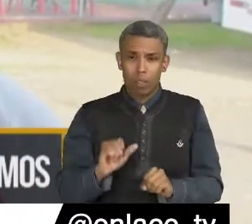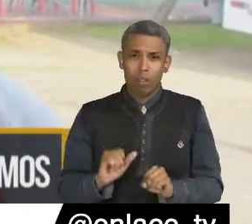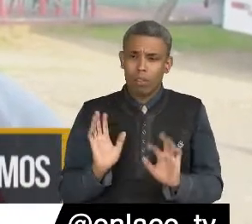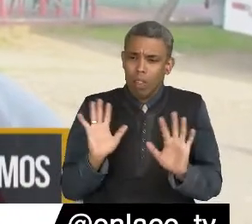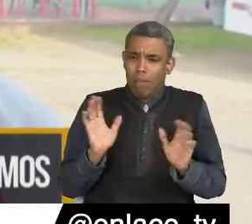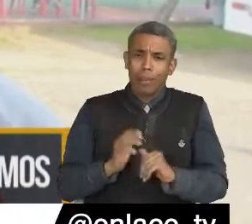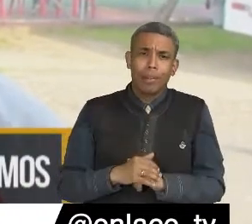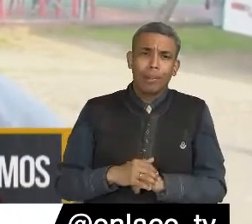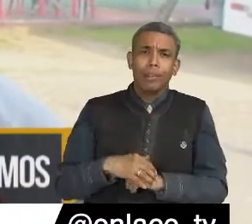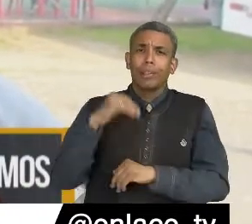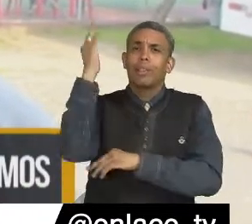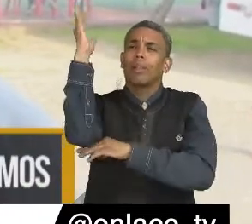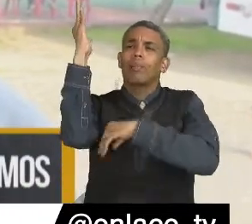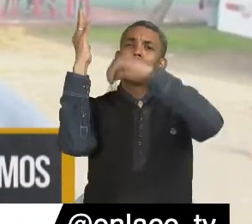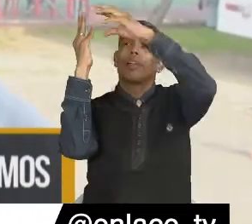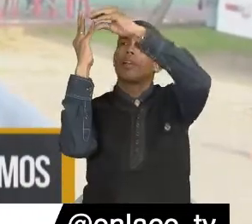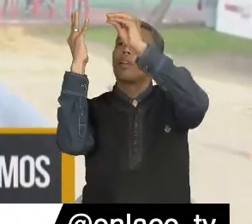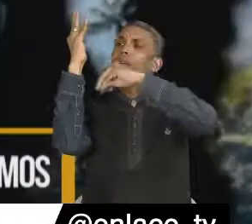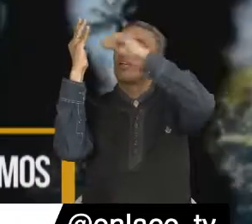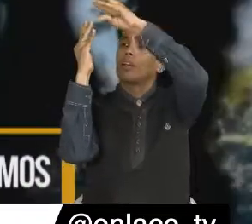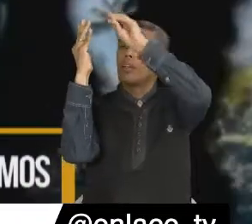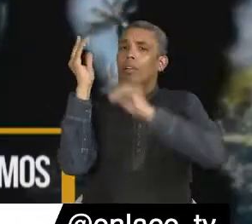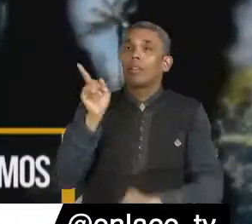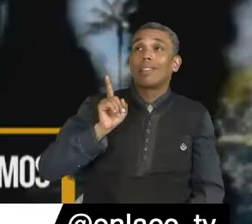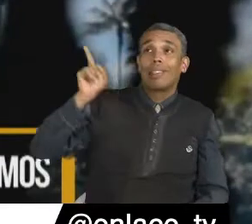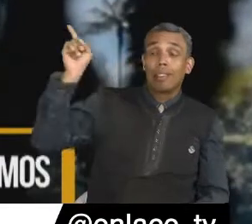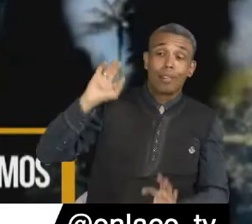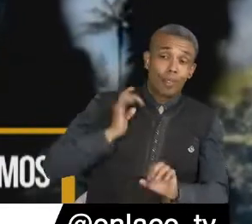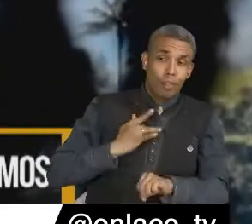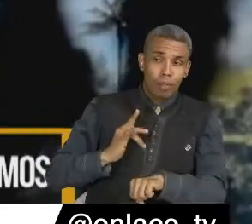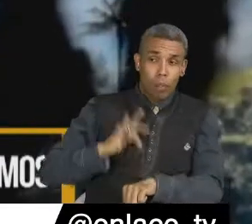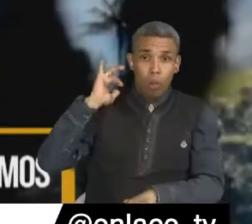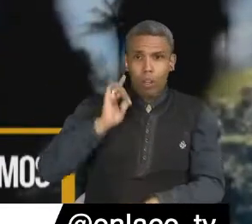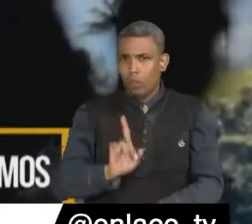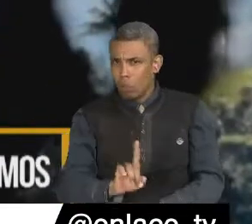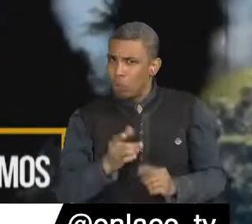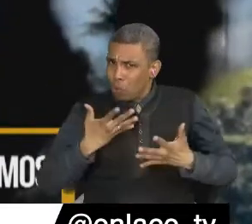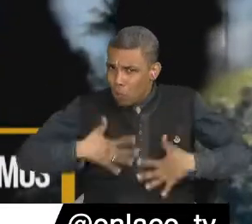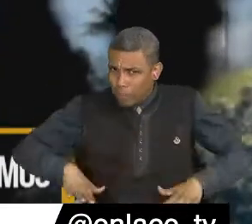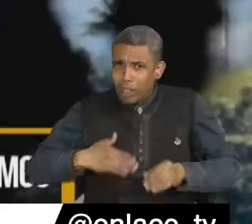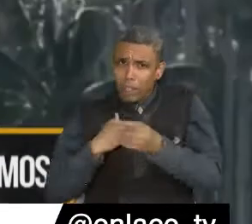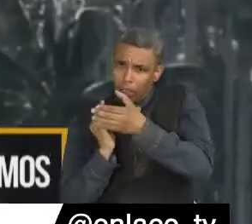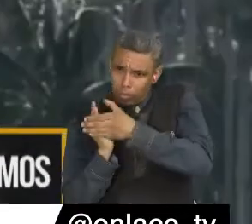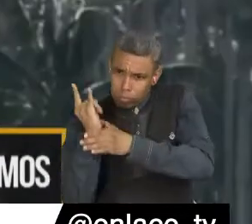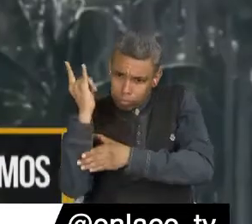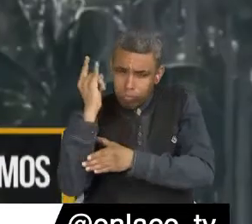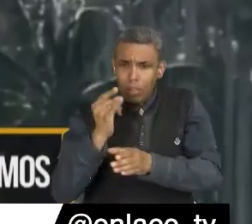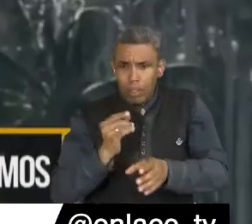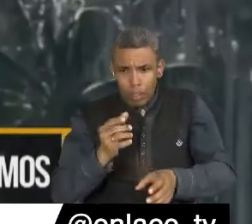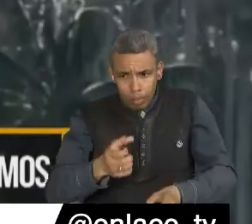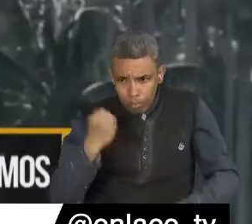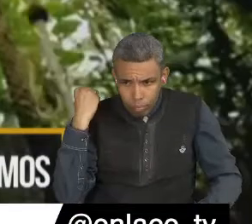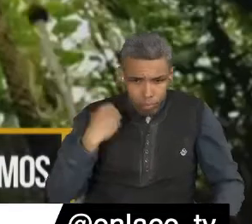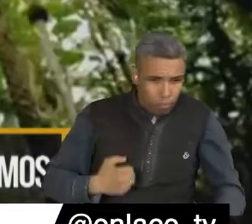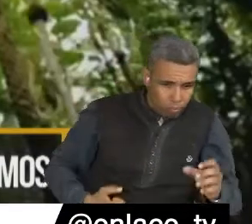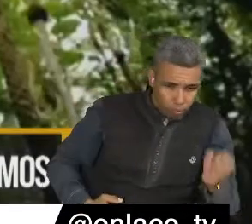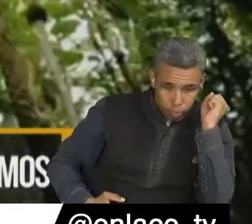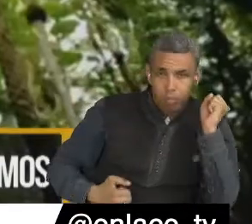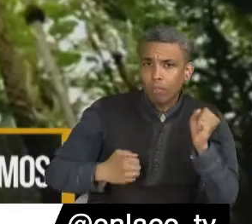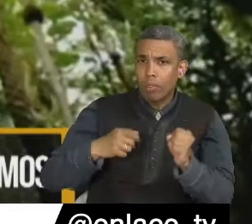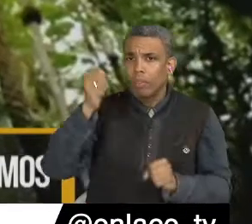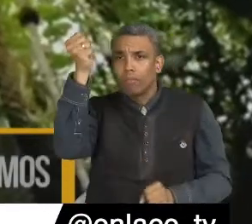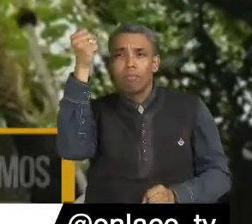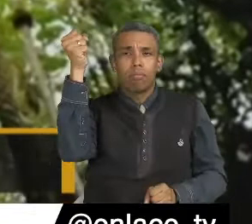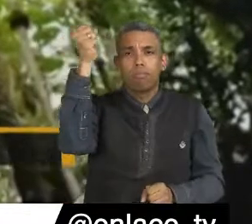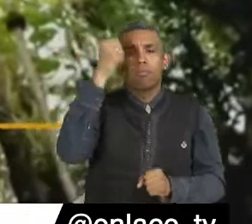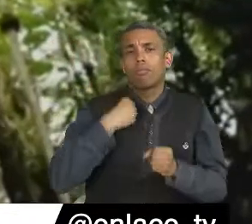podemos llevar a cabo con la palma de cera. De esta manera, la administración municipal ofrece alternativas para que la comunidad contribuya